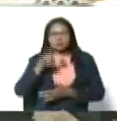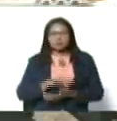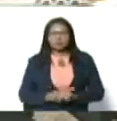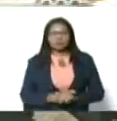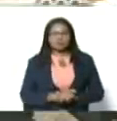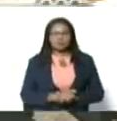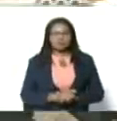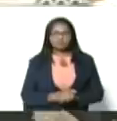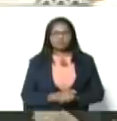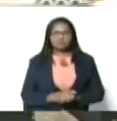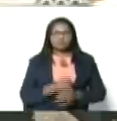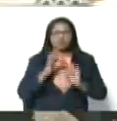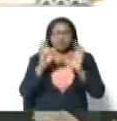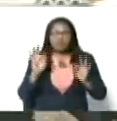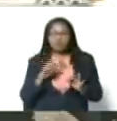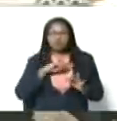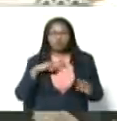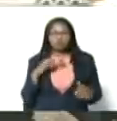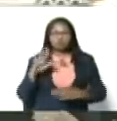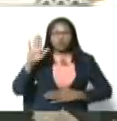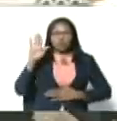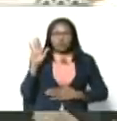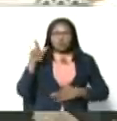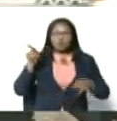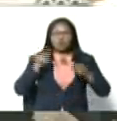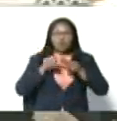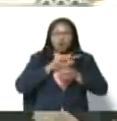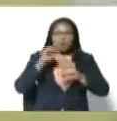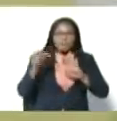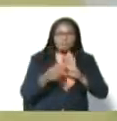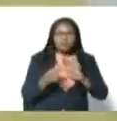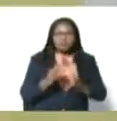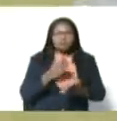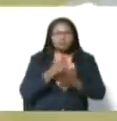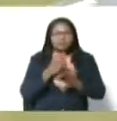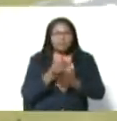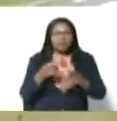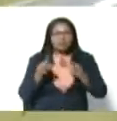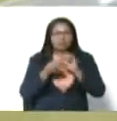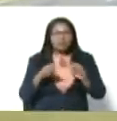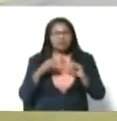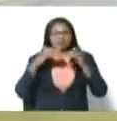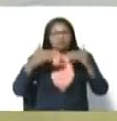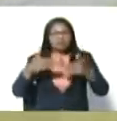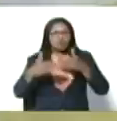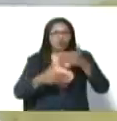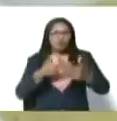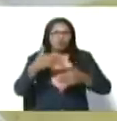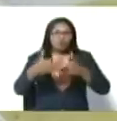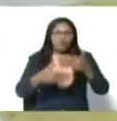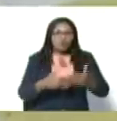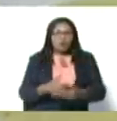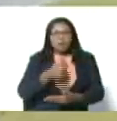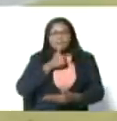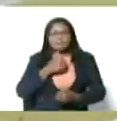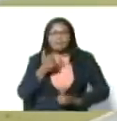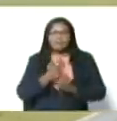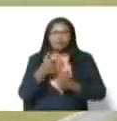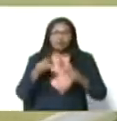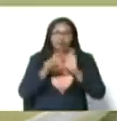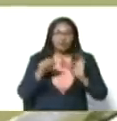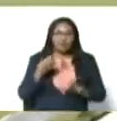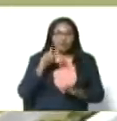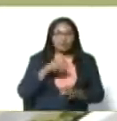proyecto. Así que estamos comprometidos, presidente, desde Aragua siempre a seguir avanzando, a contribuir nuestra aviación militar,